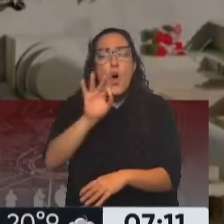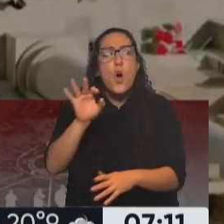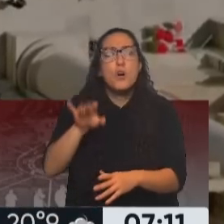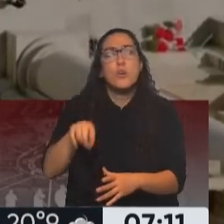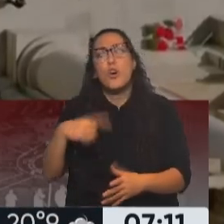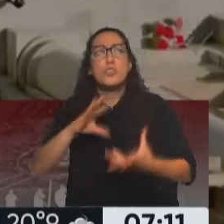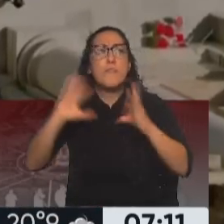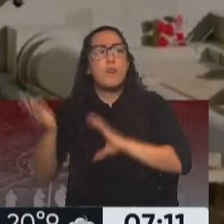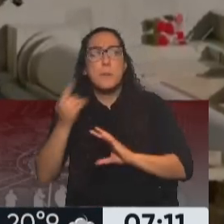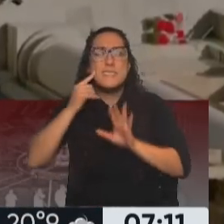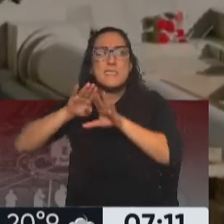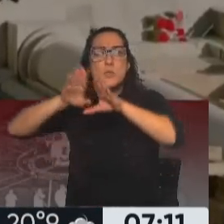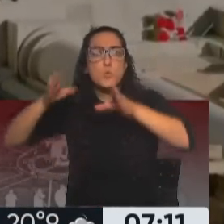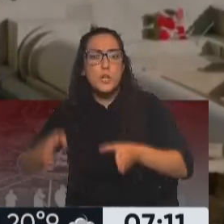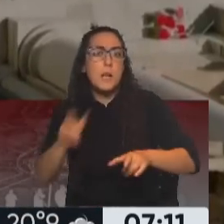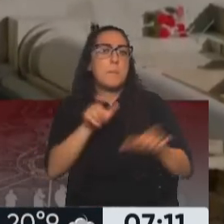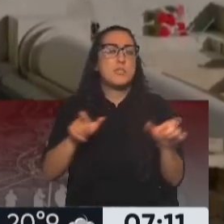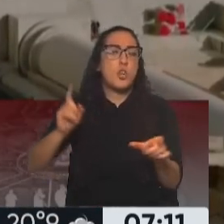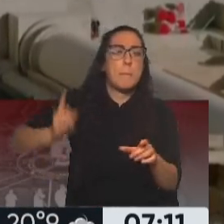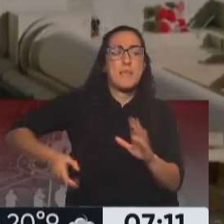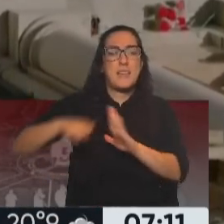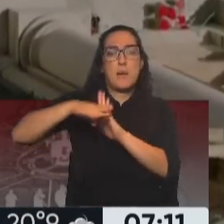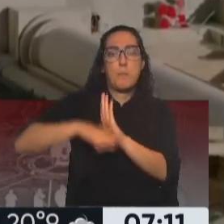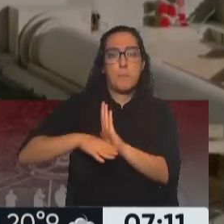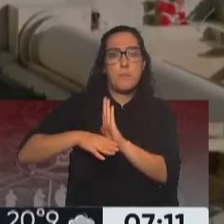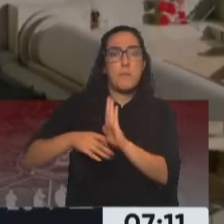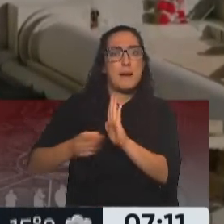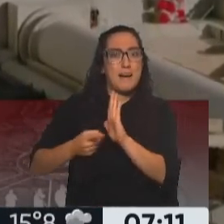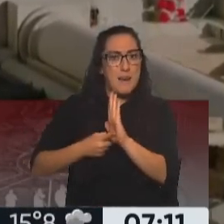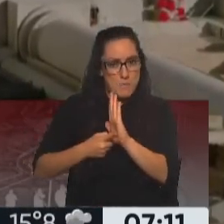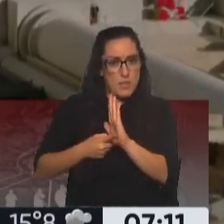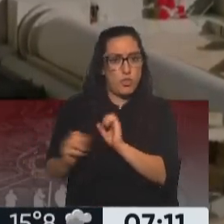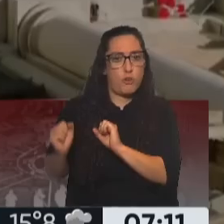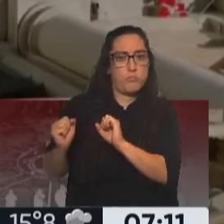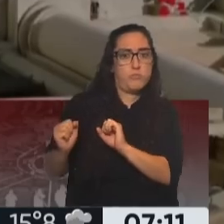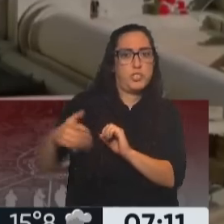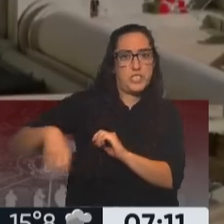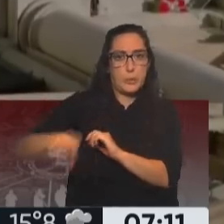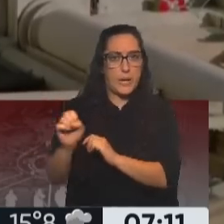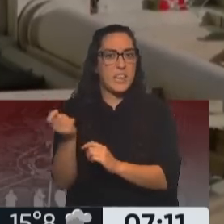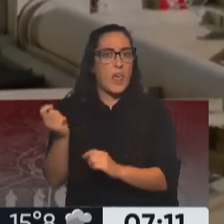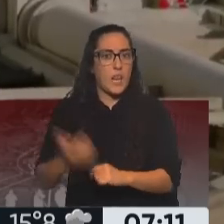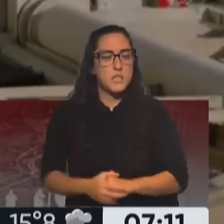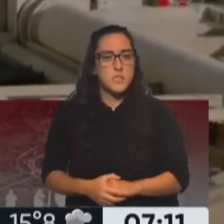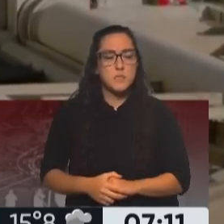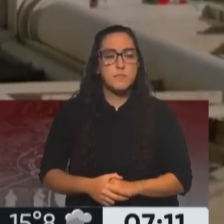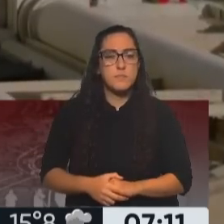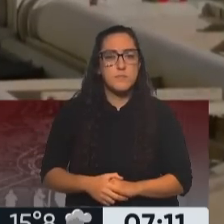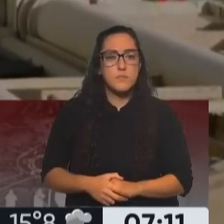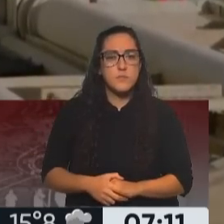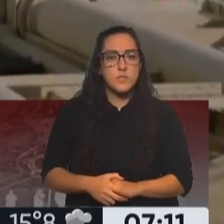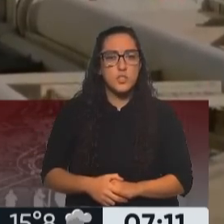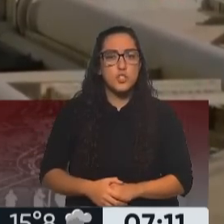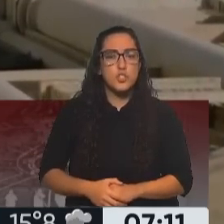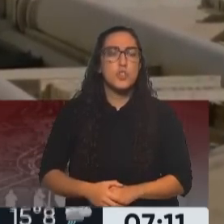institucionalidad que son determinadas personas que por protocolo son las que llevan el féretro? Yo creo que seguramente ahí